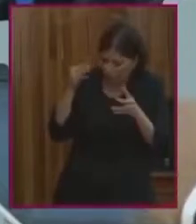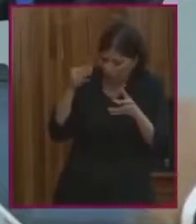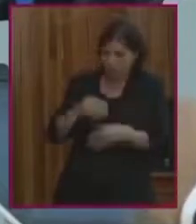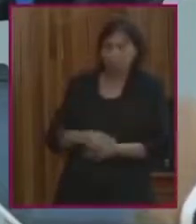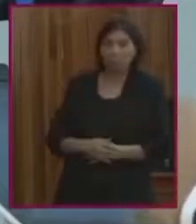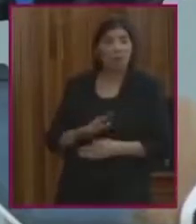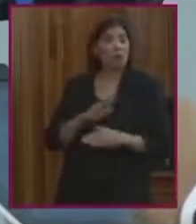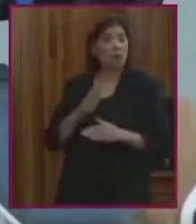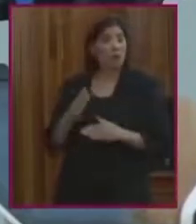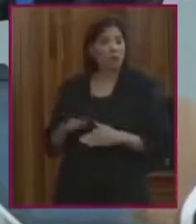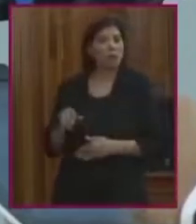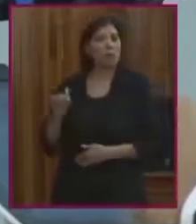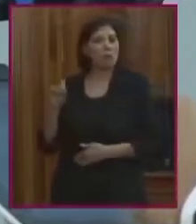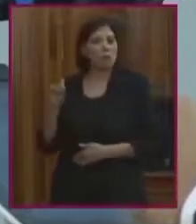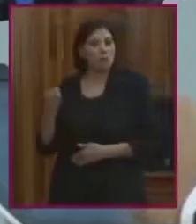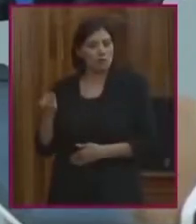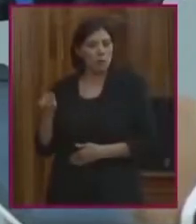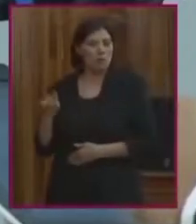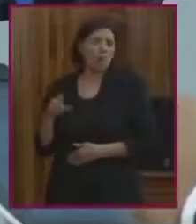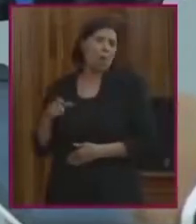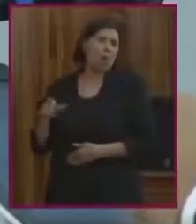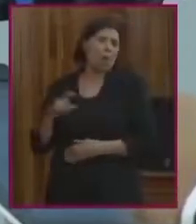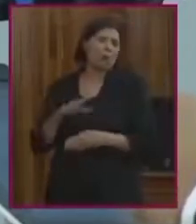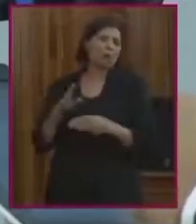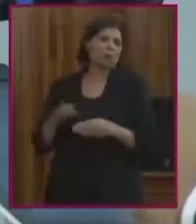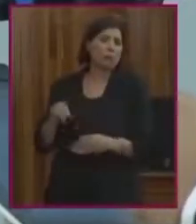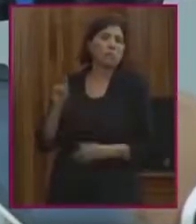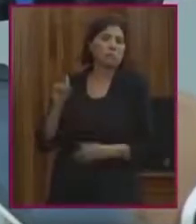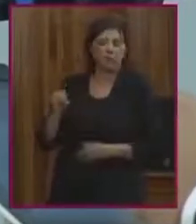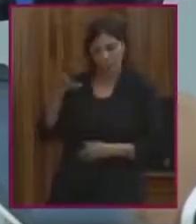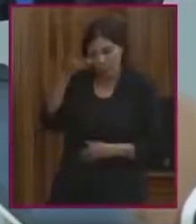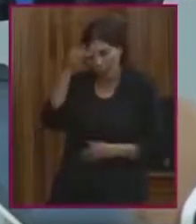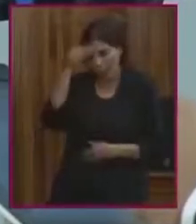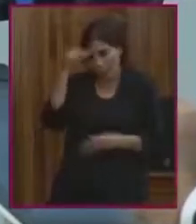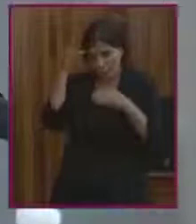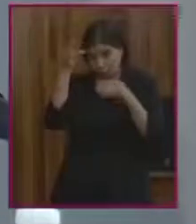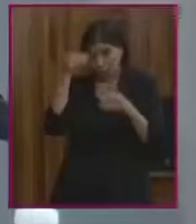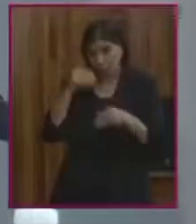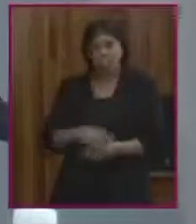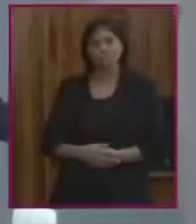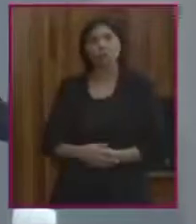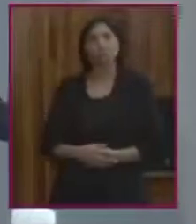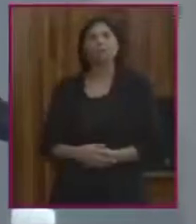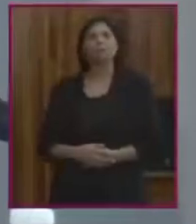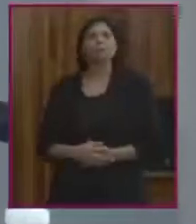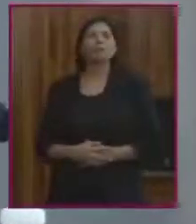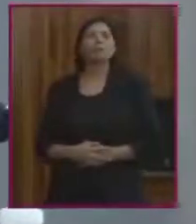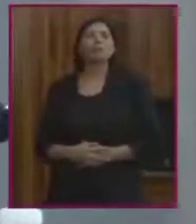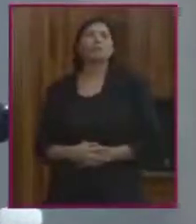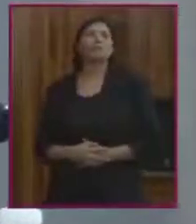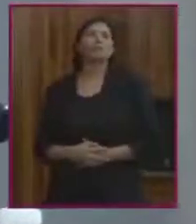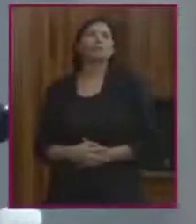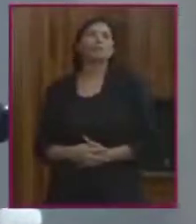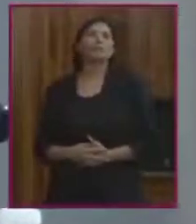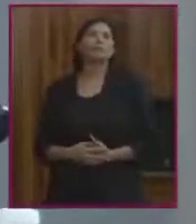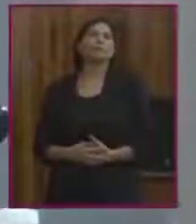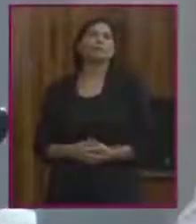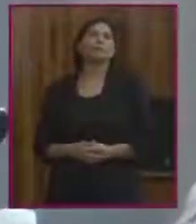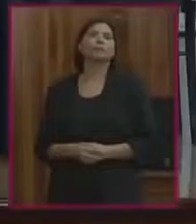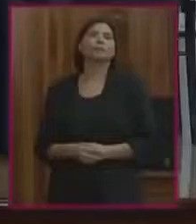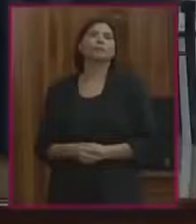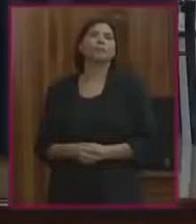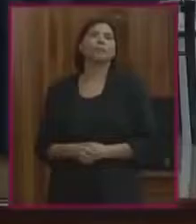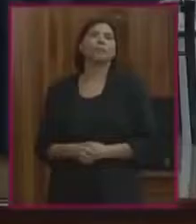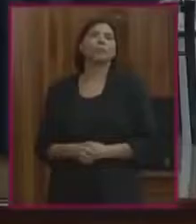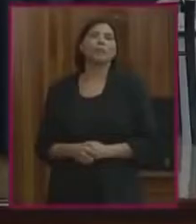muere también aprende cómo es eso exactamente, y nadie se lo puede decir más que uno. Entonces, esta, digamos,